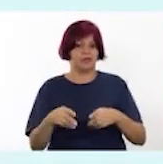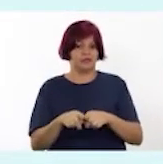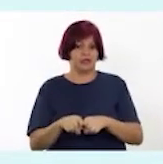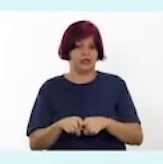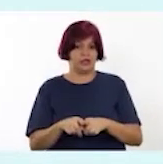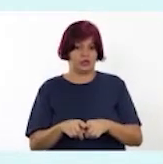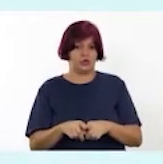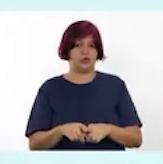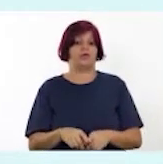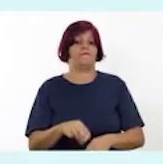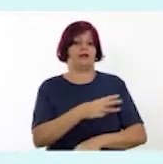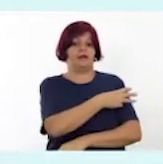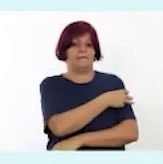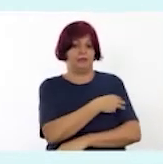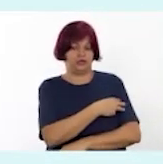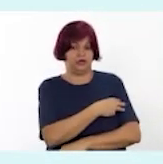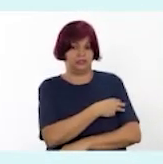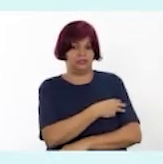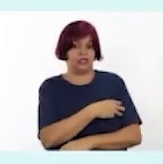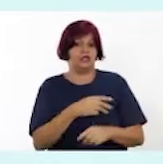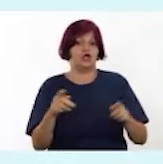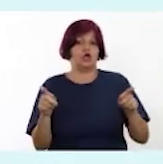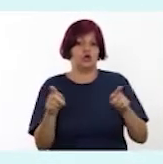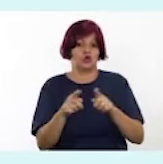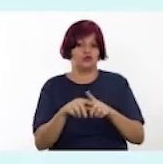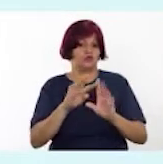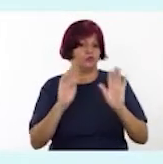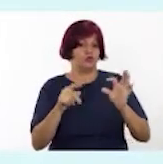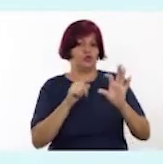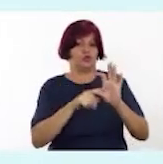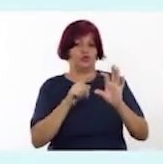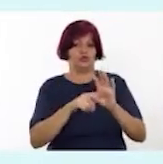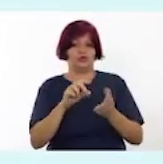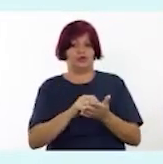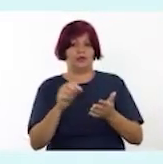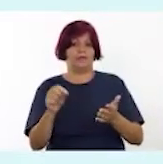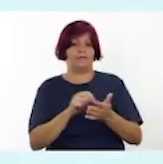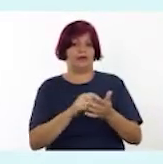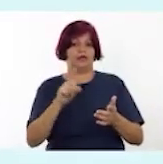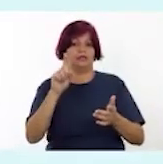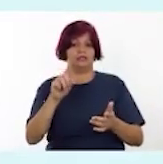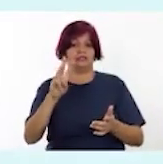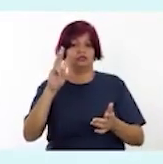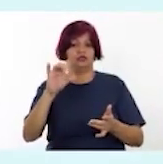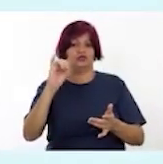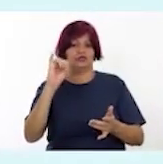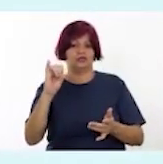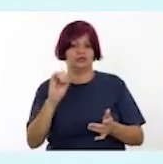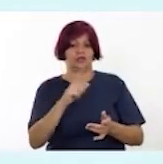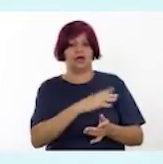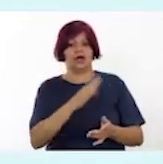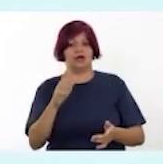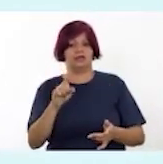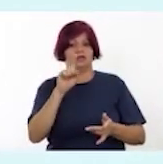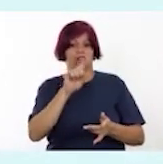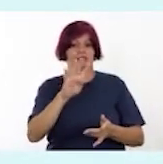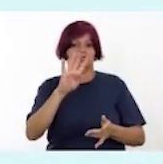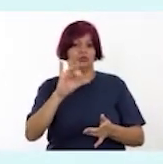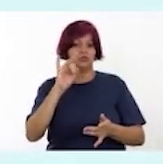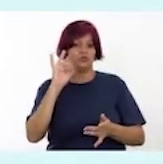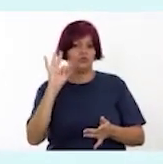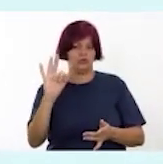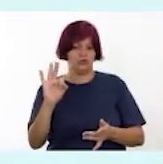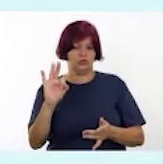para la enseñanza media superior, en los resúmenes contenidos en la página 136 a la 148.